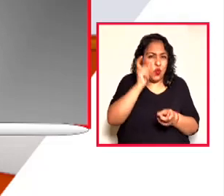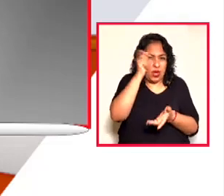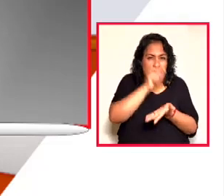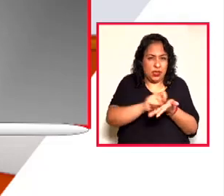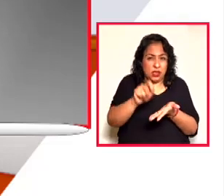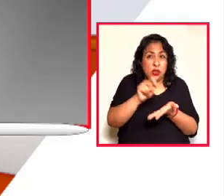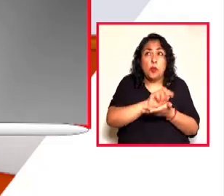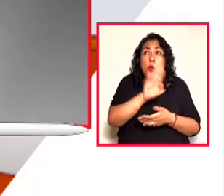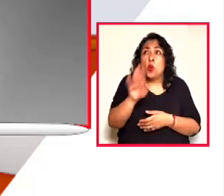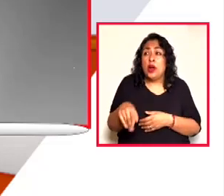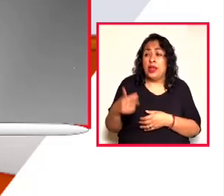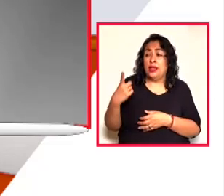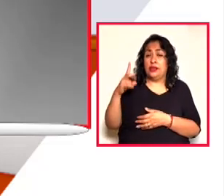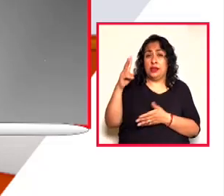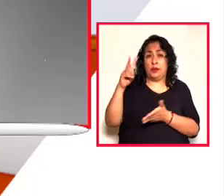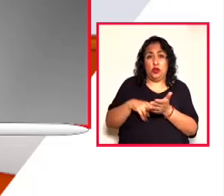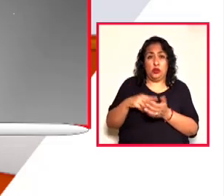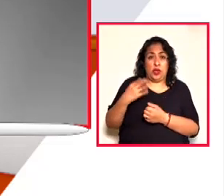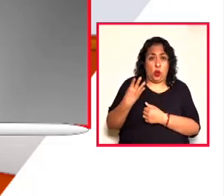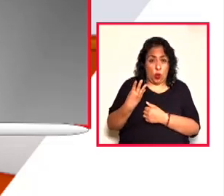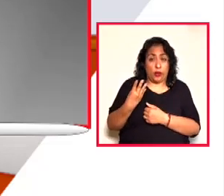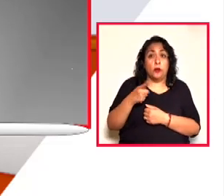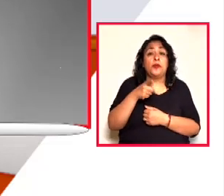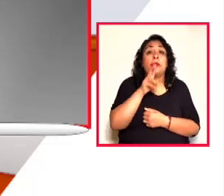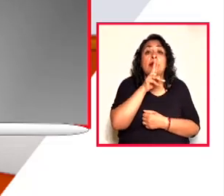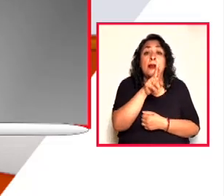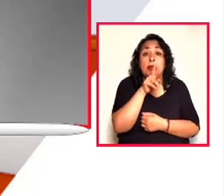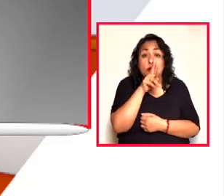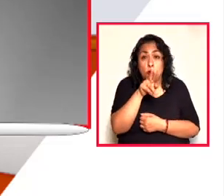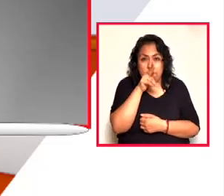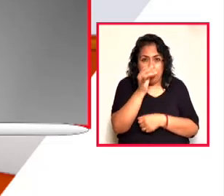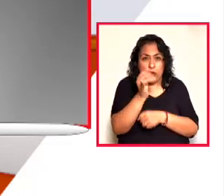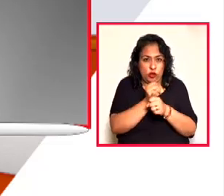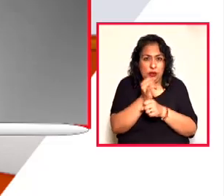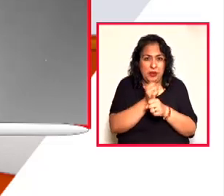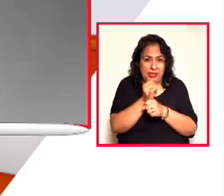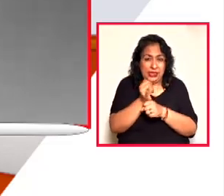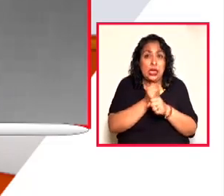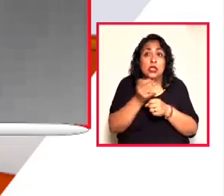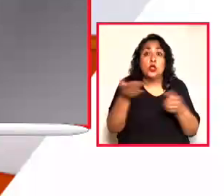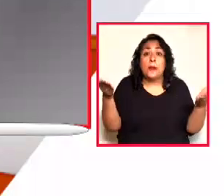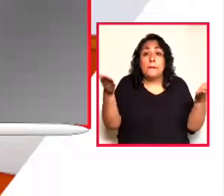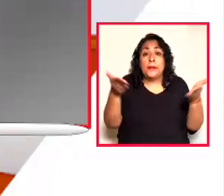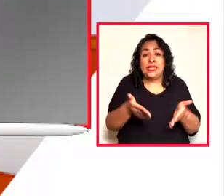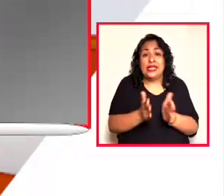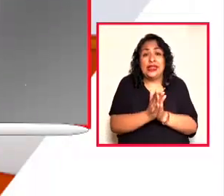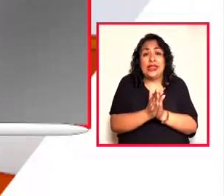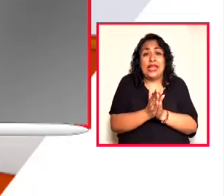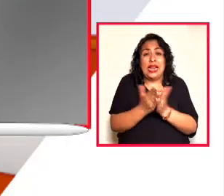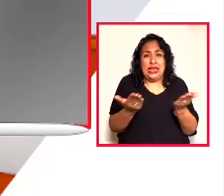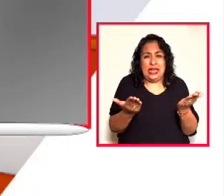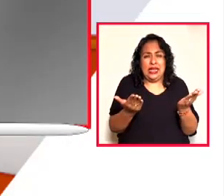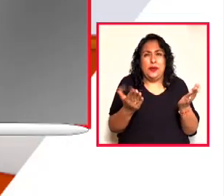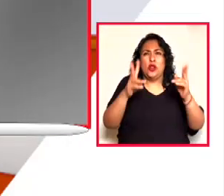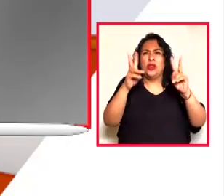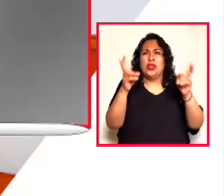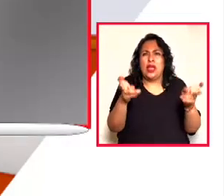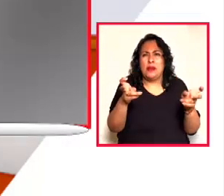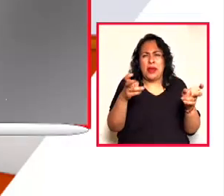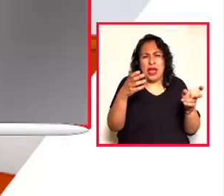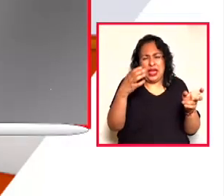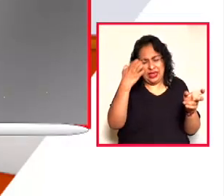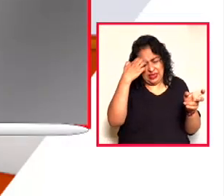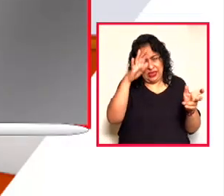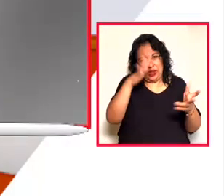fallecida en diciembre de 2004. Los resultados de esta investigación se presentan en el libro Extraño No, Amor el Tuyo, María